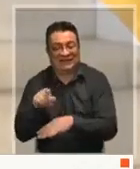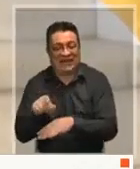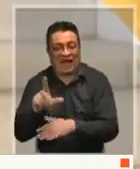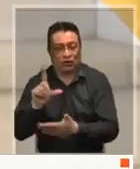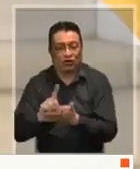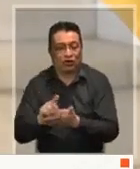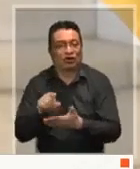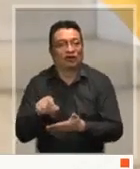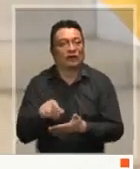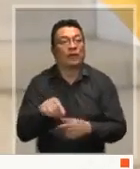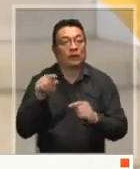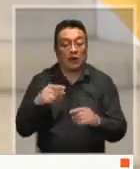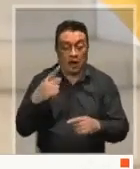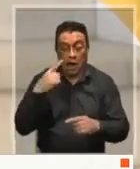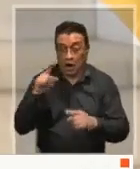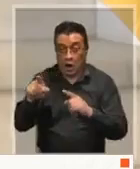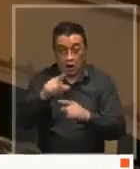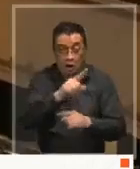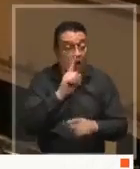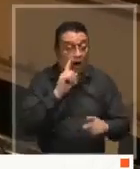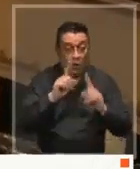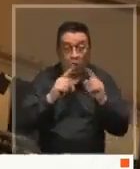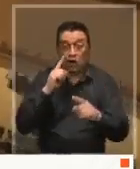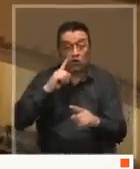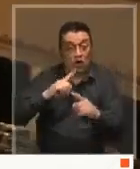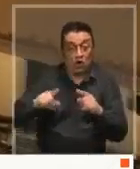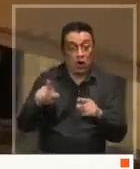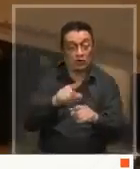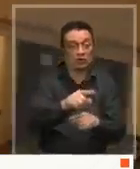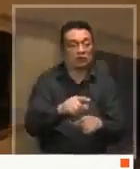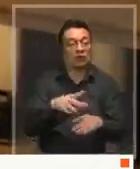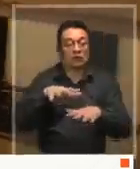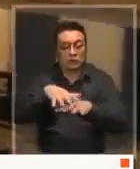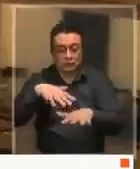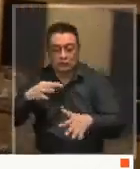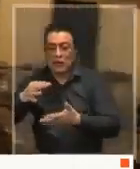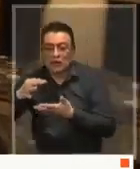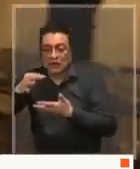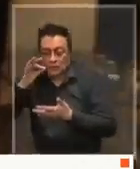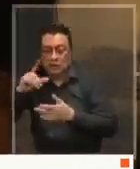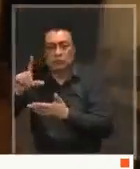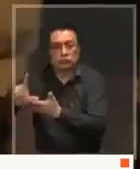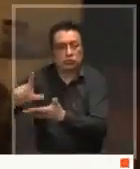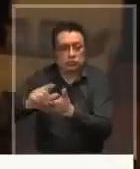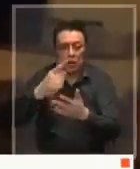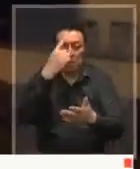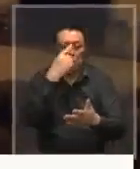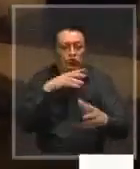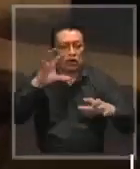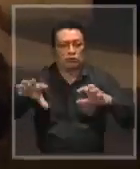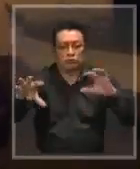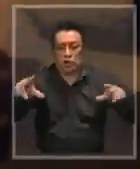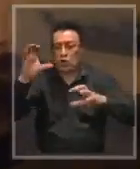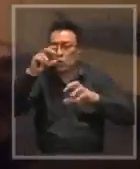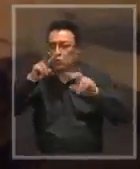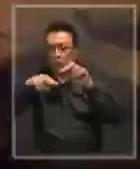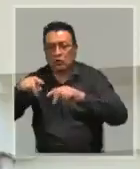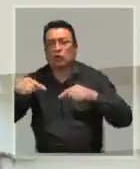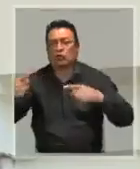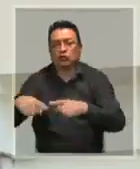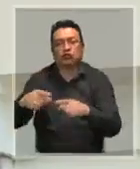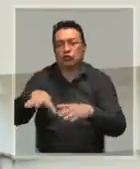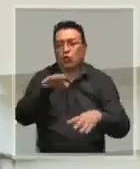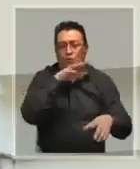que no han conocido este espacio. Auditorio, cafetería, tienda, sala museográfica, módulo turístico y sala